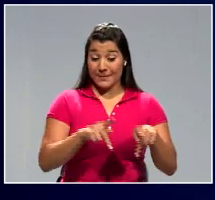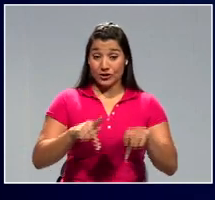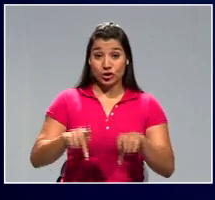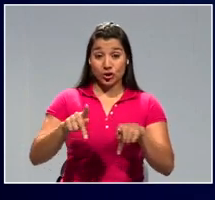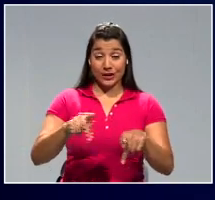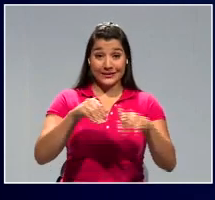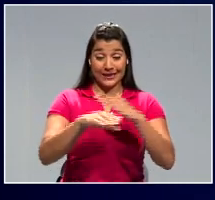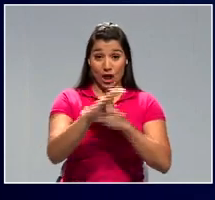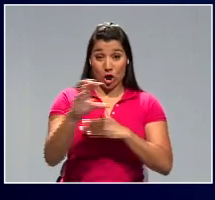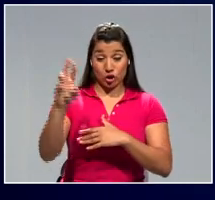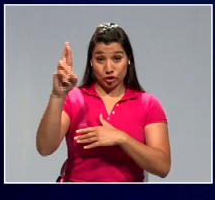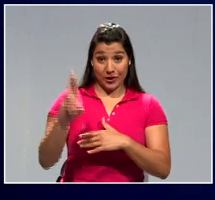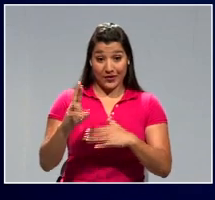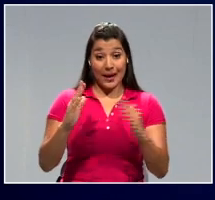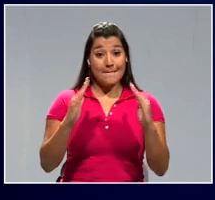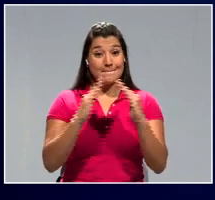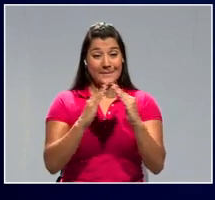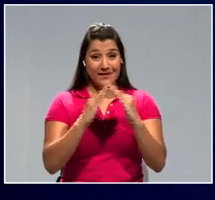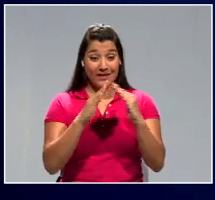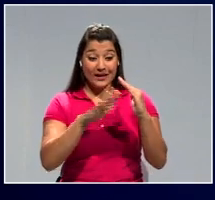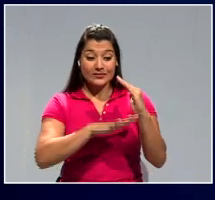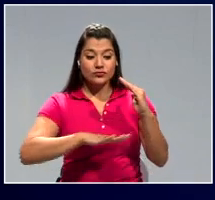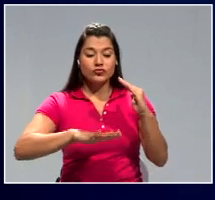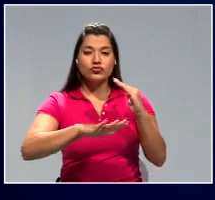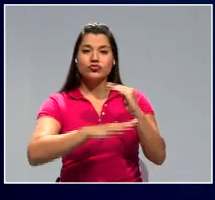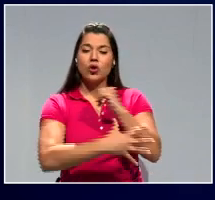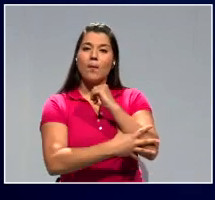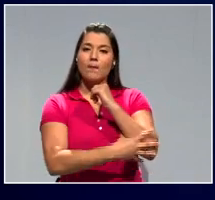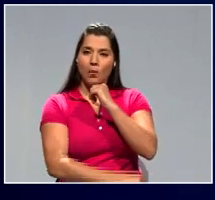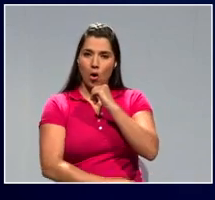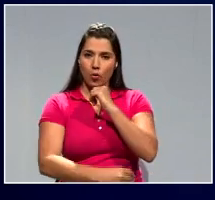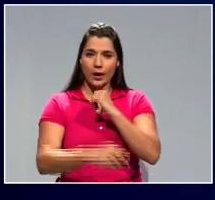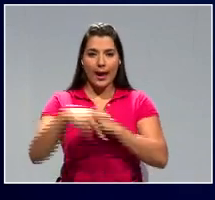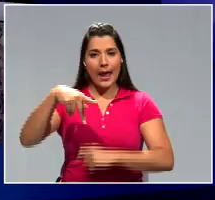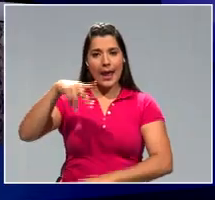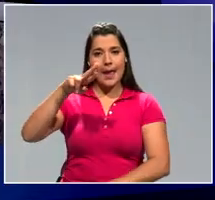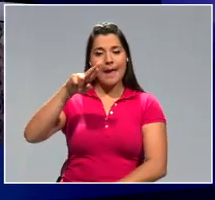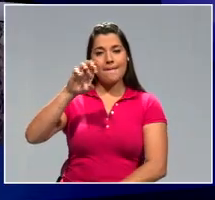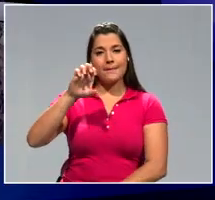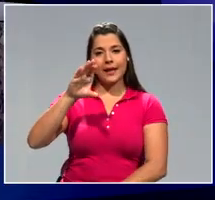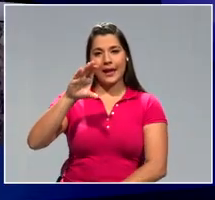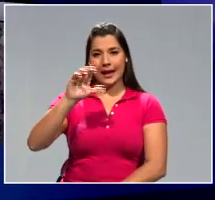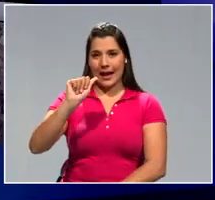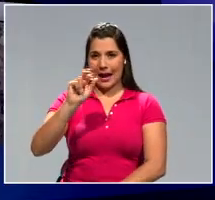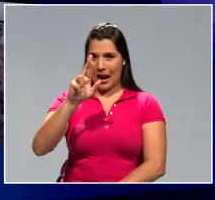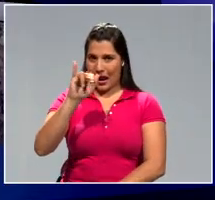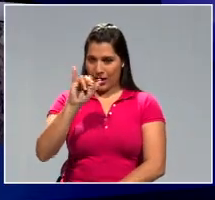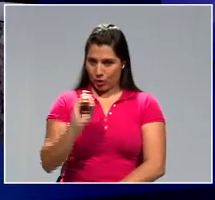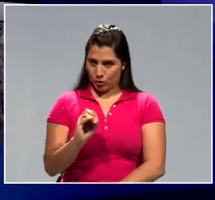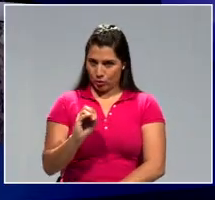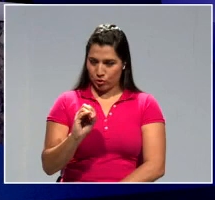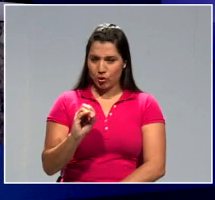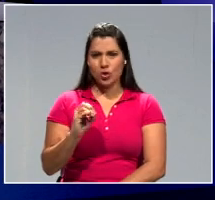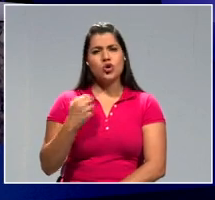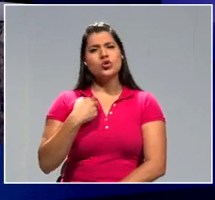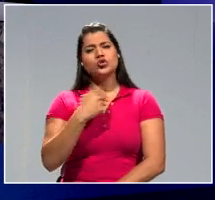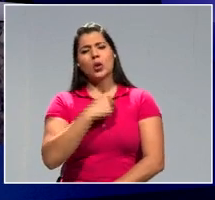Rica vive en precarios. Al hacer el cálculo, uno le da que serían